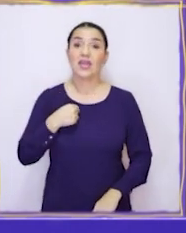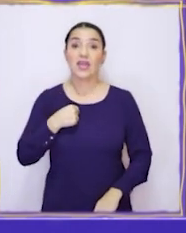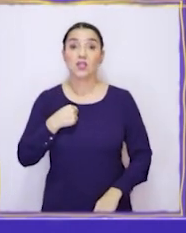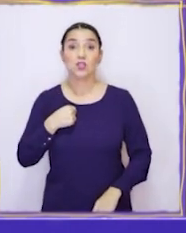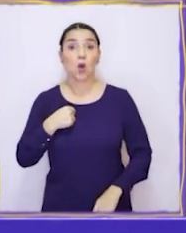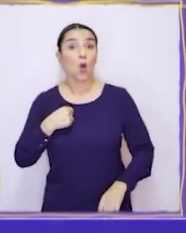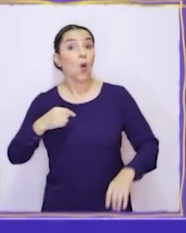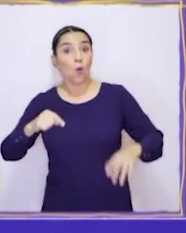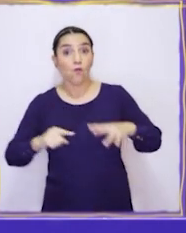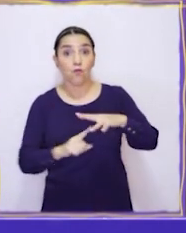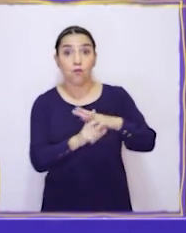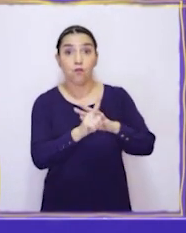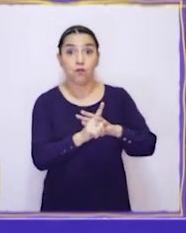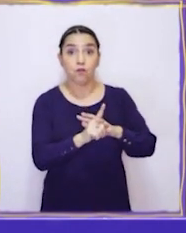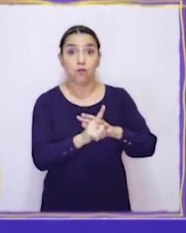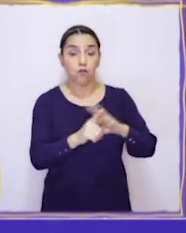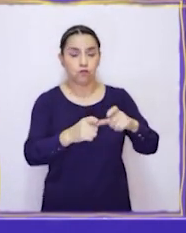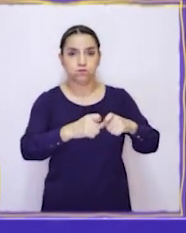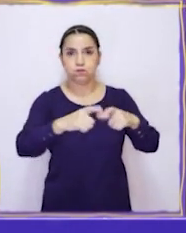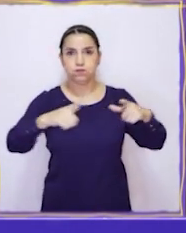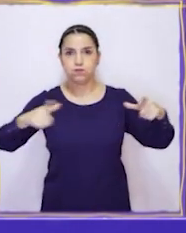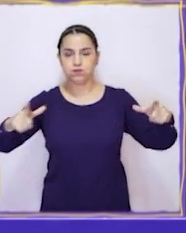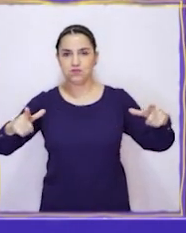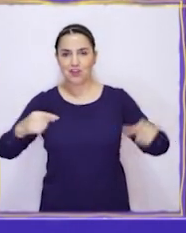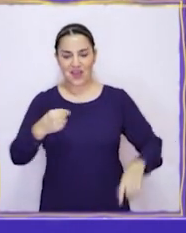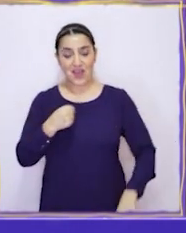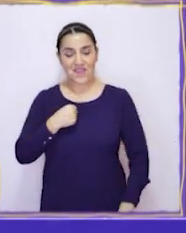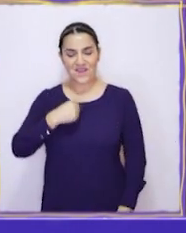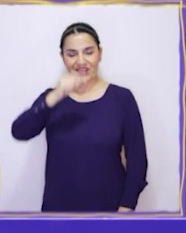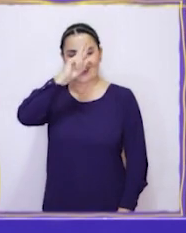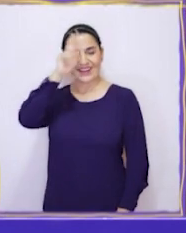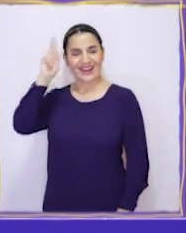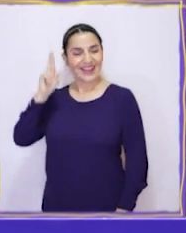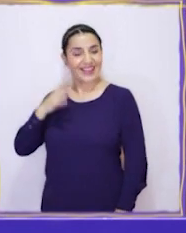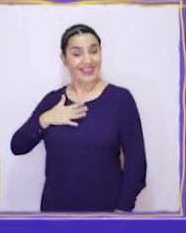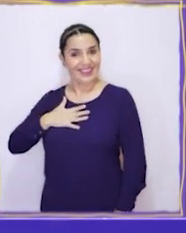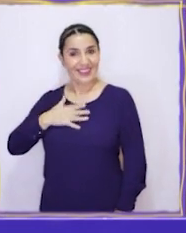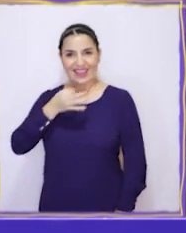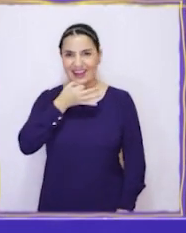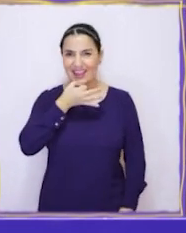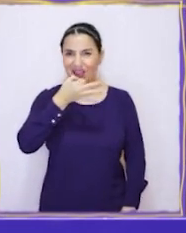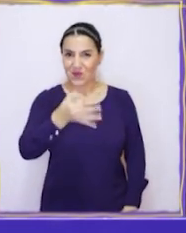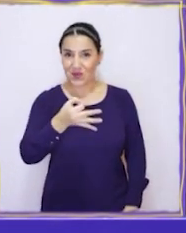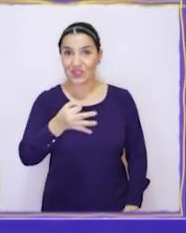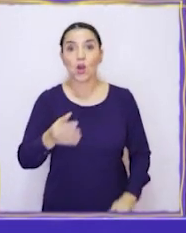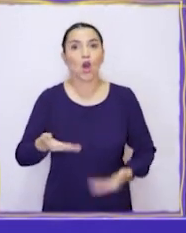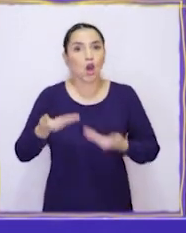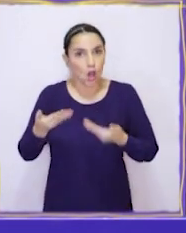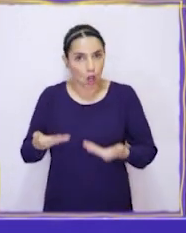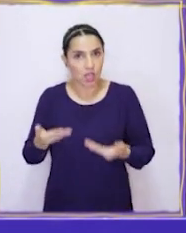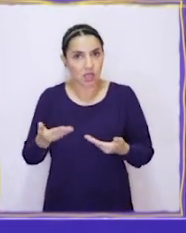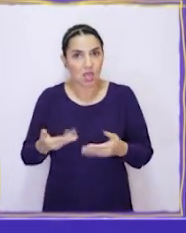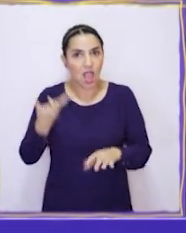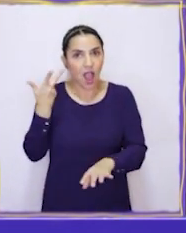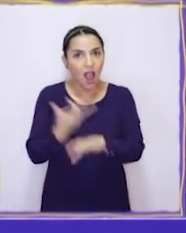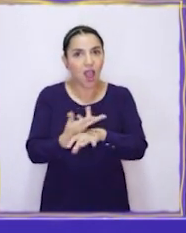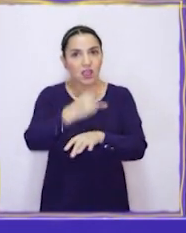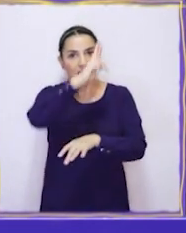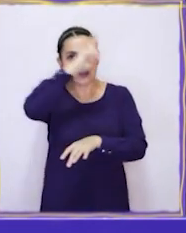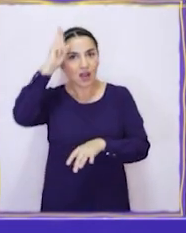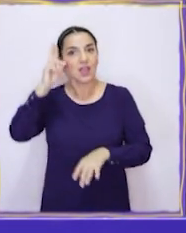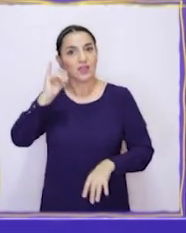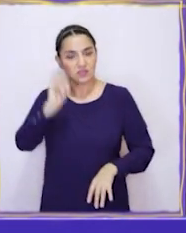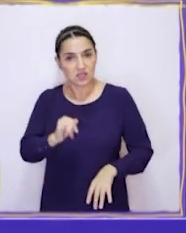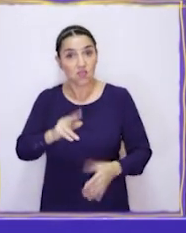los que fundaron esta gran civilización. ¿Cómo me vería de rey? ¿Les cuento algo? Hoy en día todavía existen los